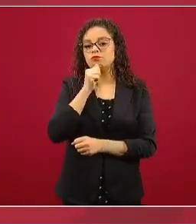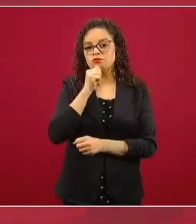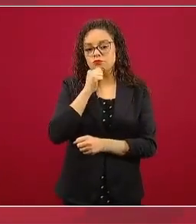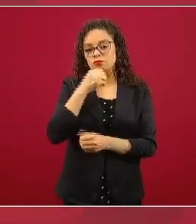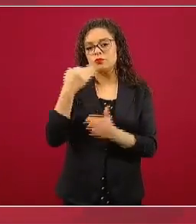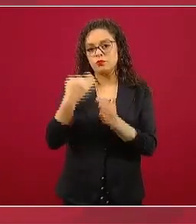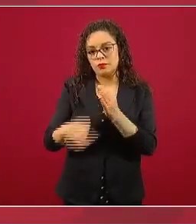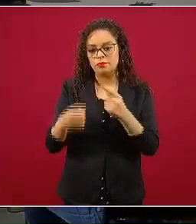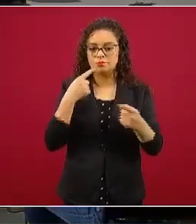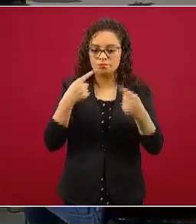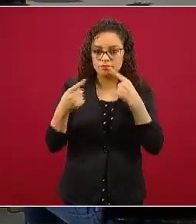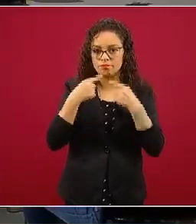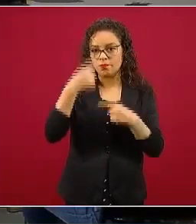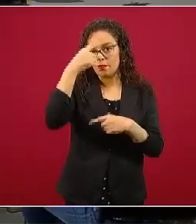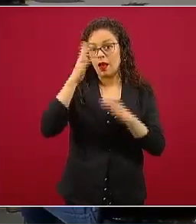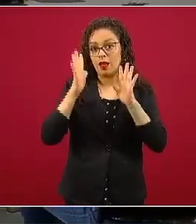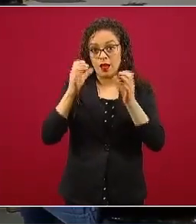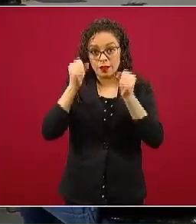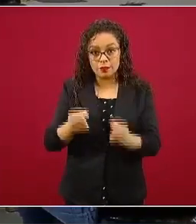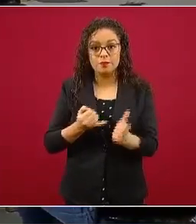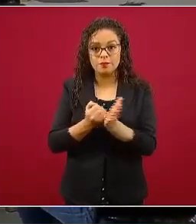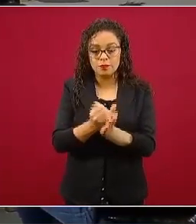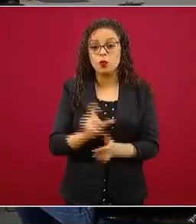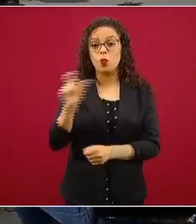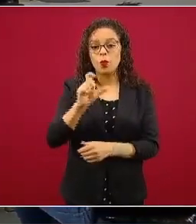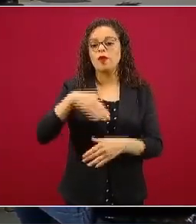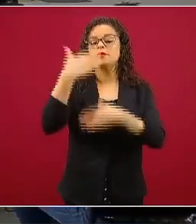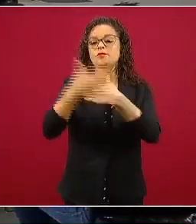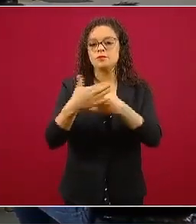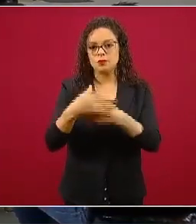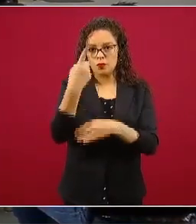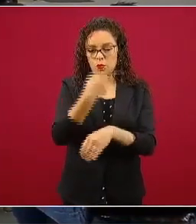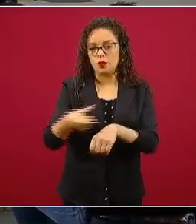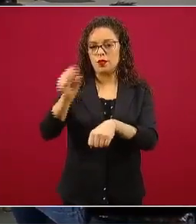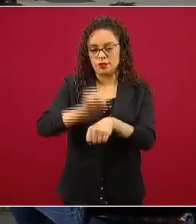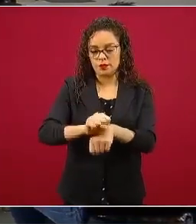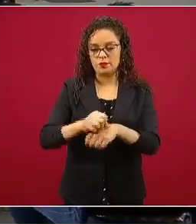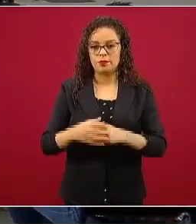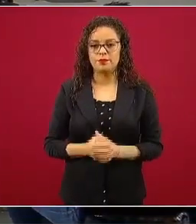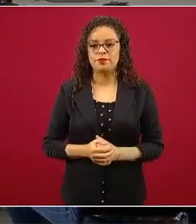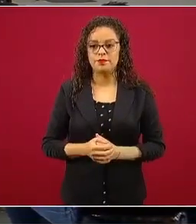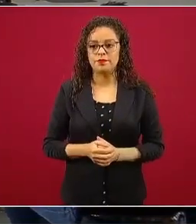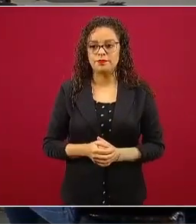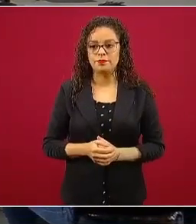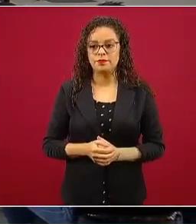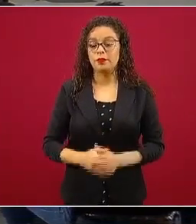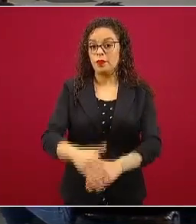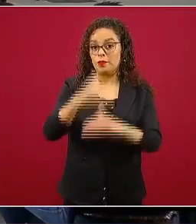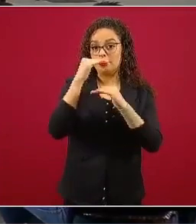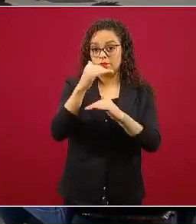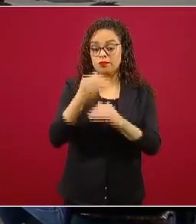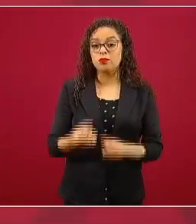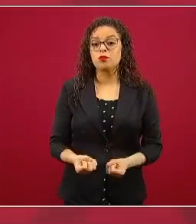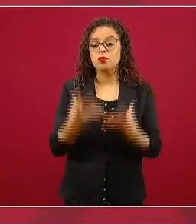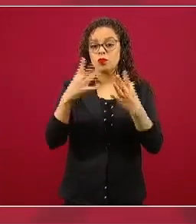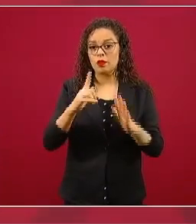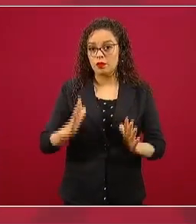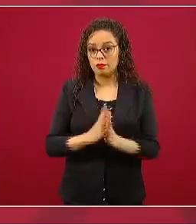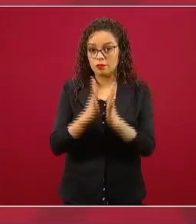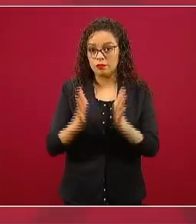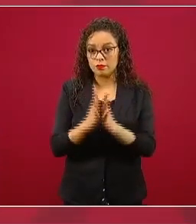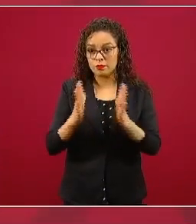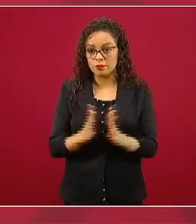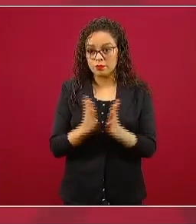semana que entra. Entonces, número de participantes, siempre es un número limitado. O sea, estoy hablando de que no